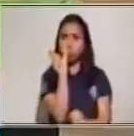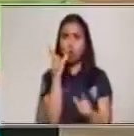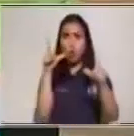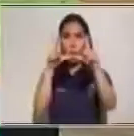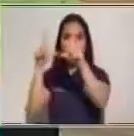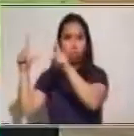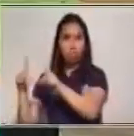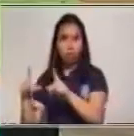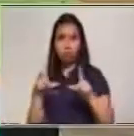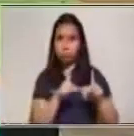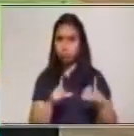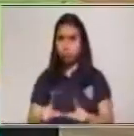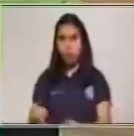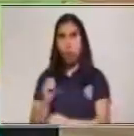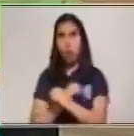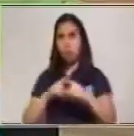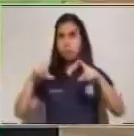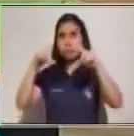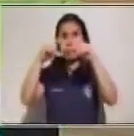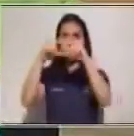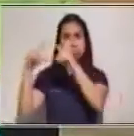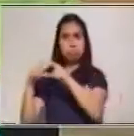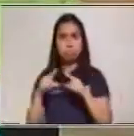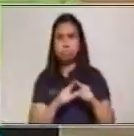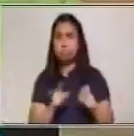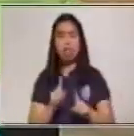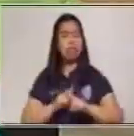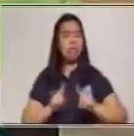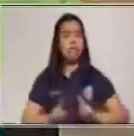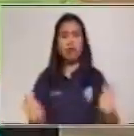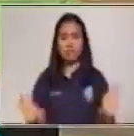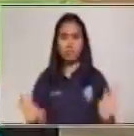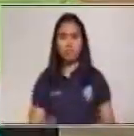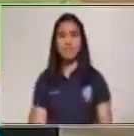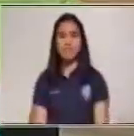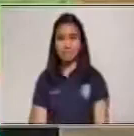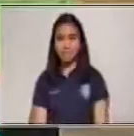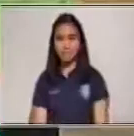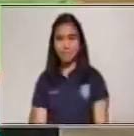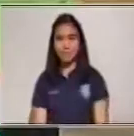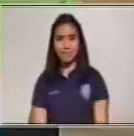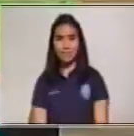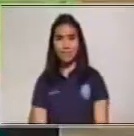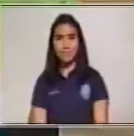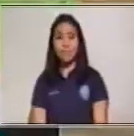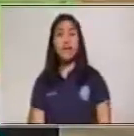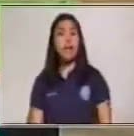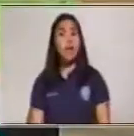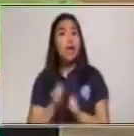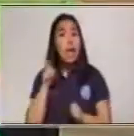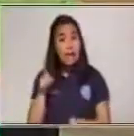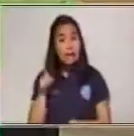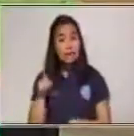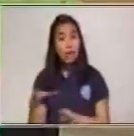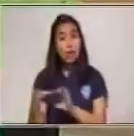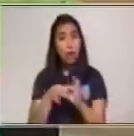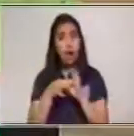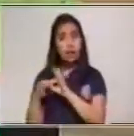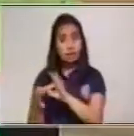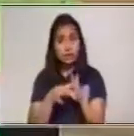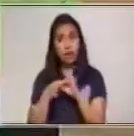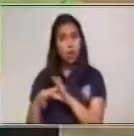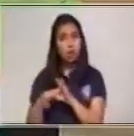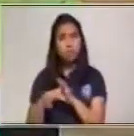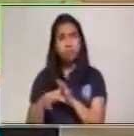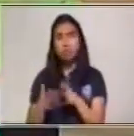ver y recordar cómo es la estructura. Este es uno de los organizadores más conocidos, los que más